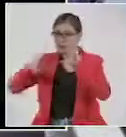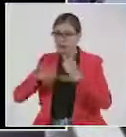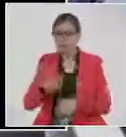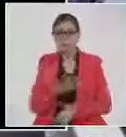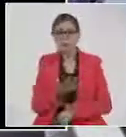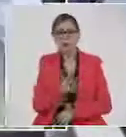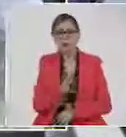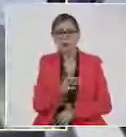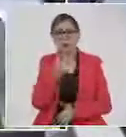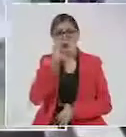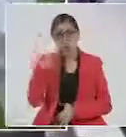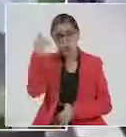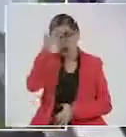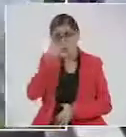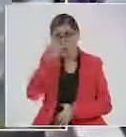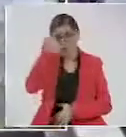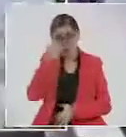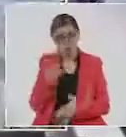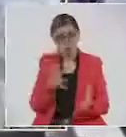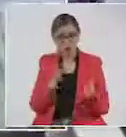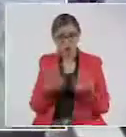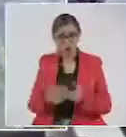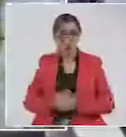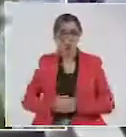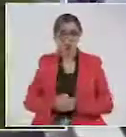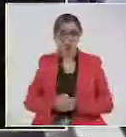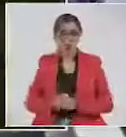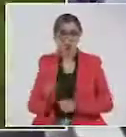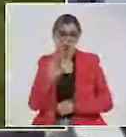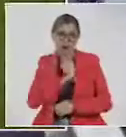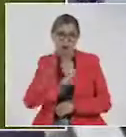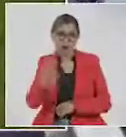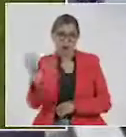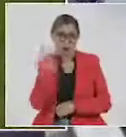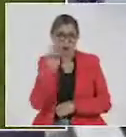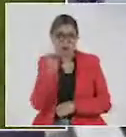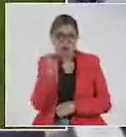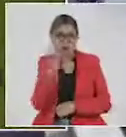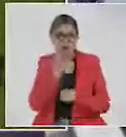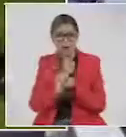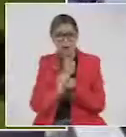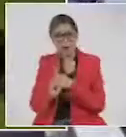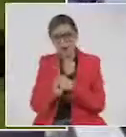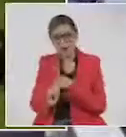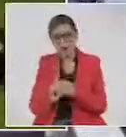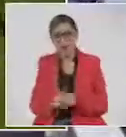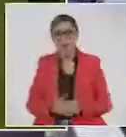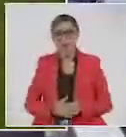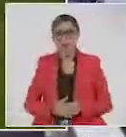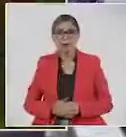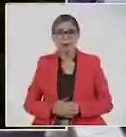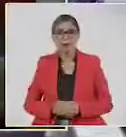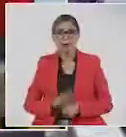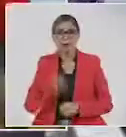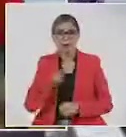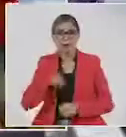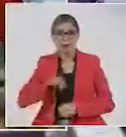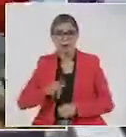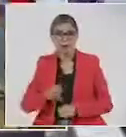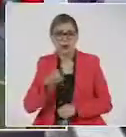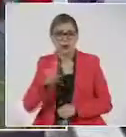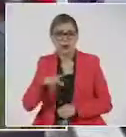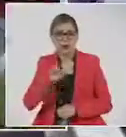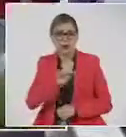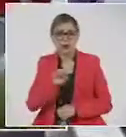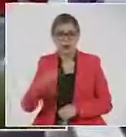hora, y probablemente puedan encontrarlo próximamente, sí, dentro de Vimeo también, que es una plataforma